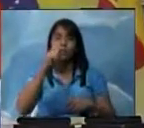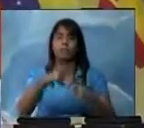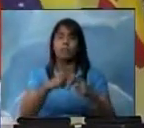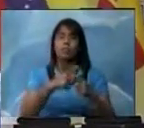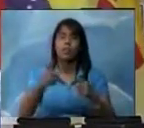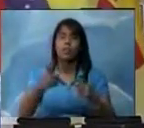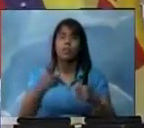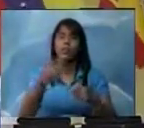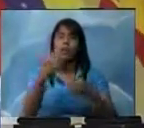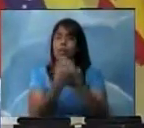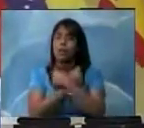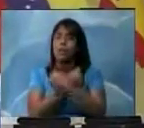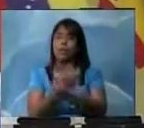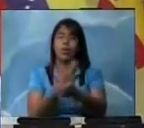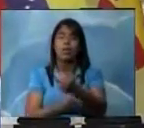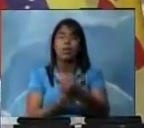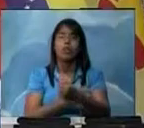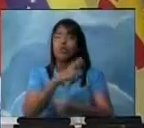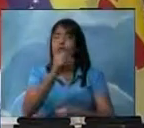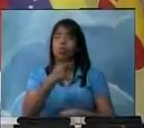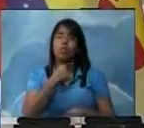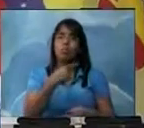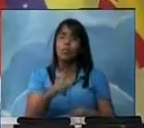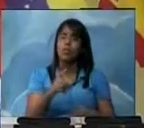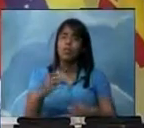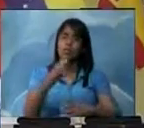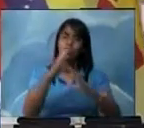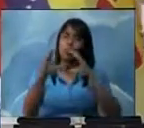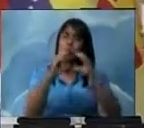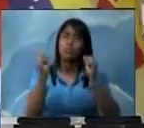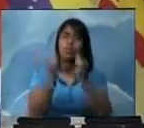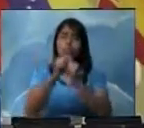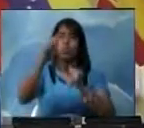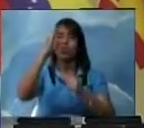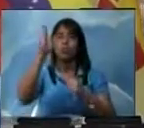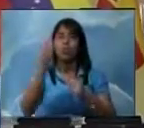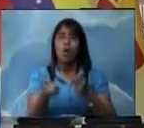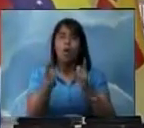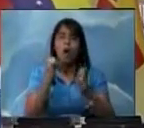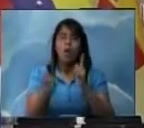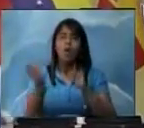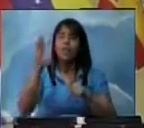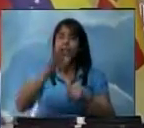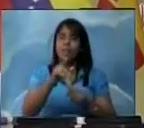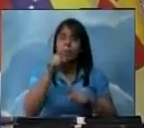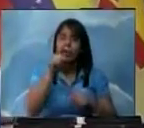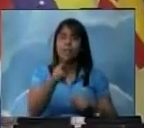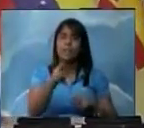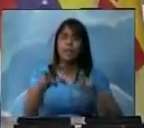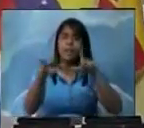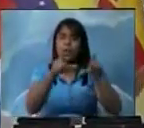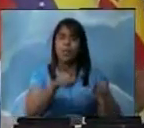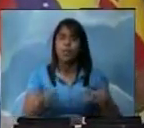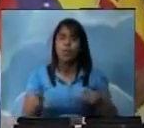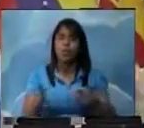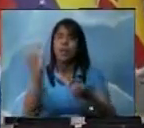Daniel, mis amados hermanos, no perdió su comunión con Dios. Aunque estaba allí en el palacio, esclavo, era